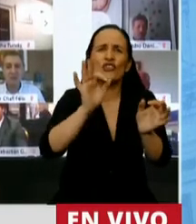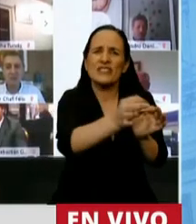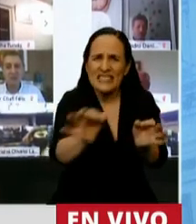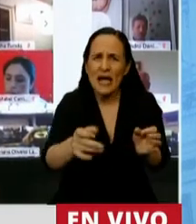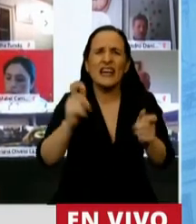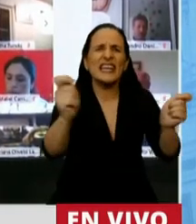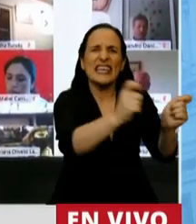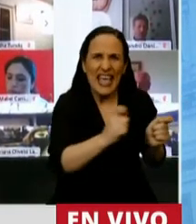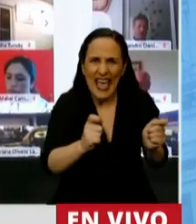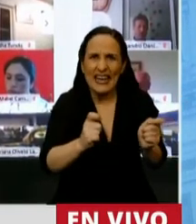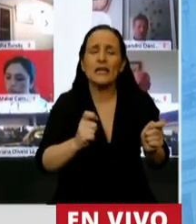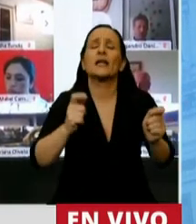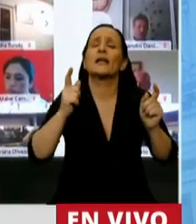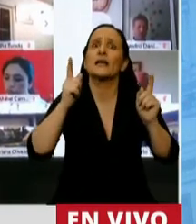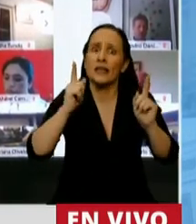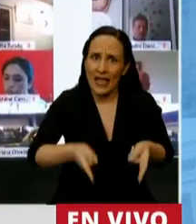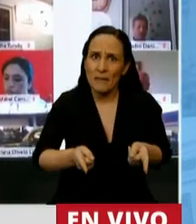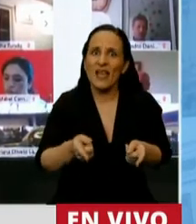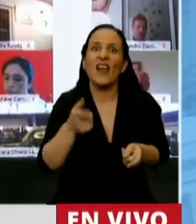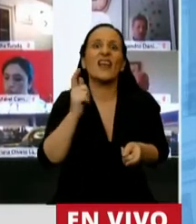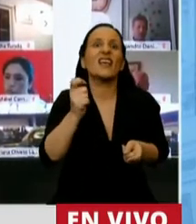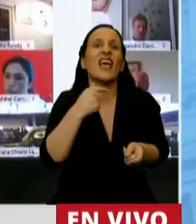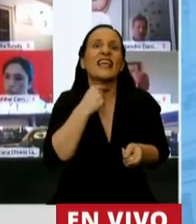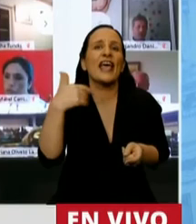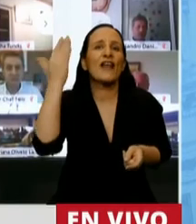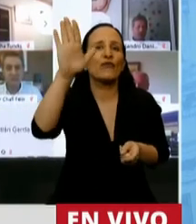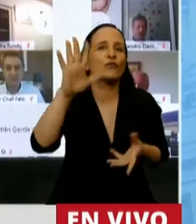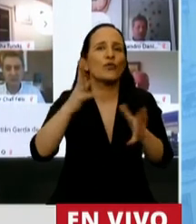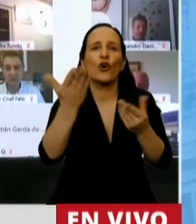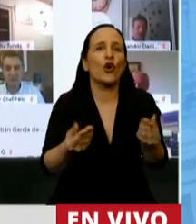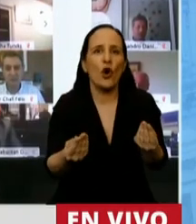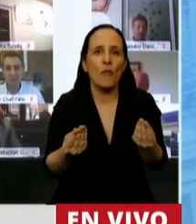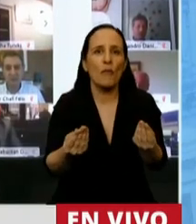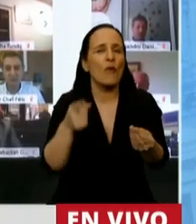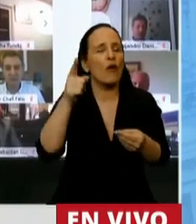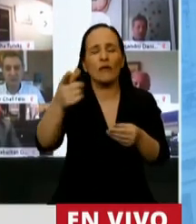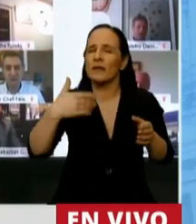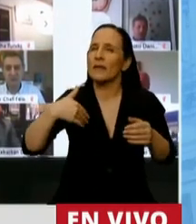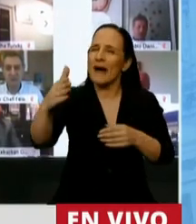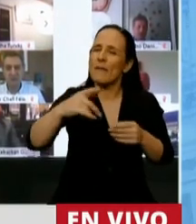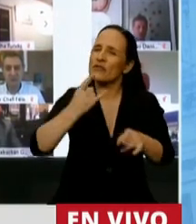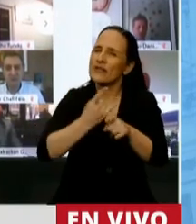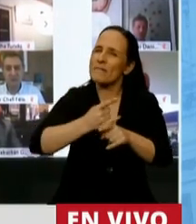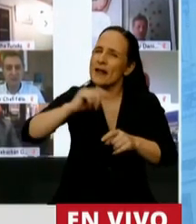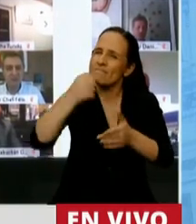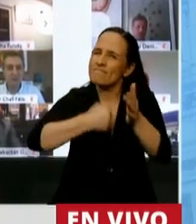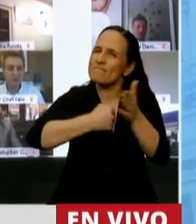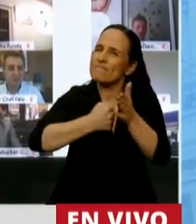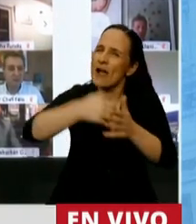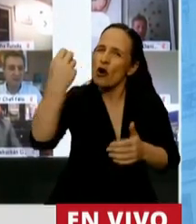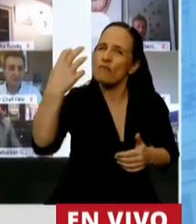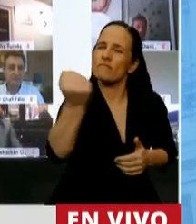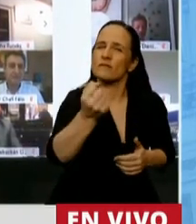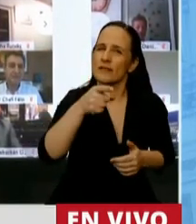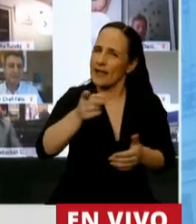son, sino que también sepan quién quieren ser. Hasta la victoria siempre, queridas abuelas. Acá estamos